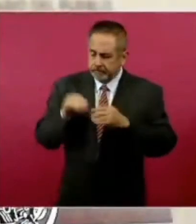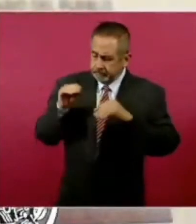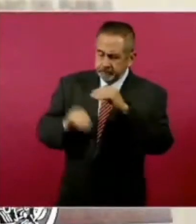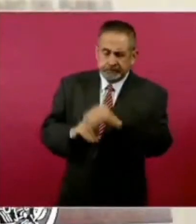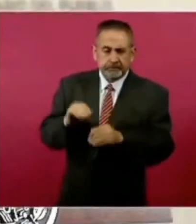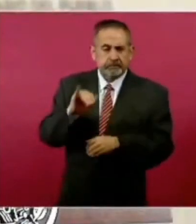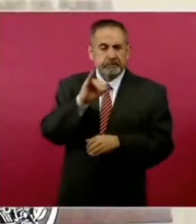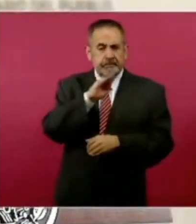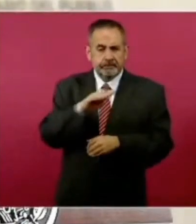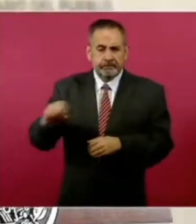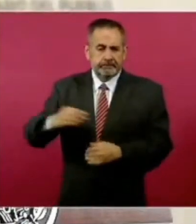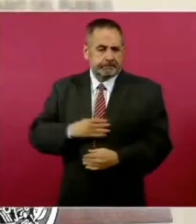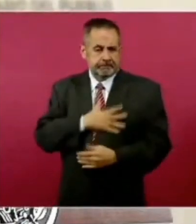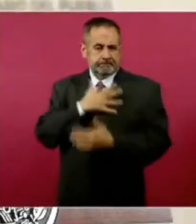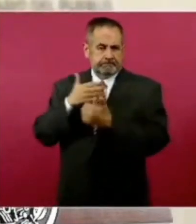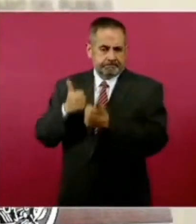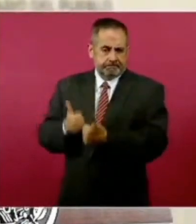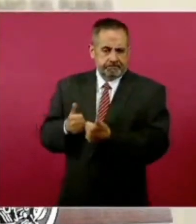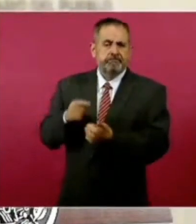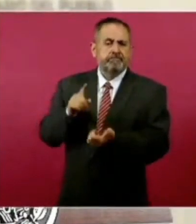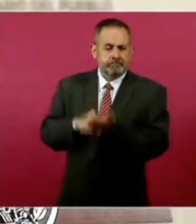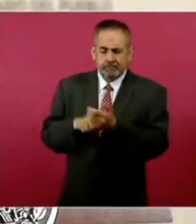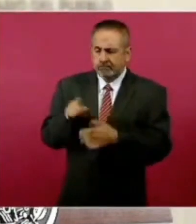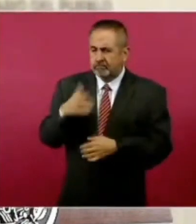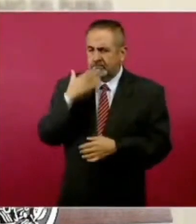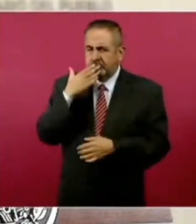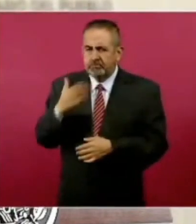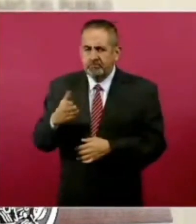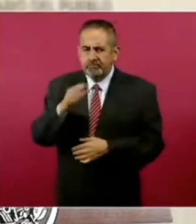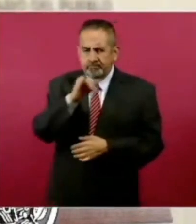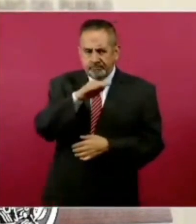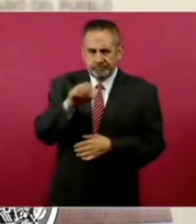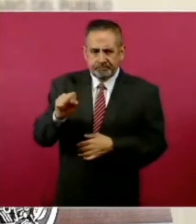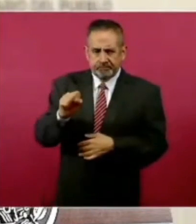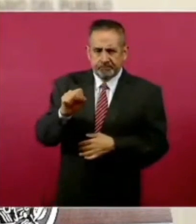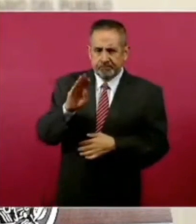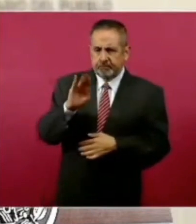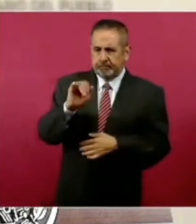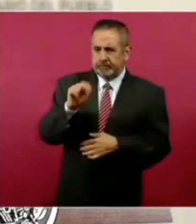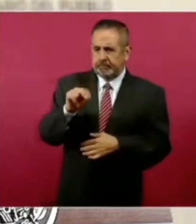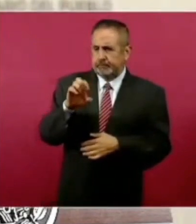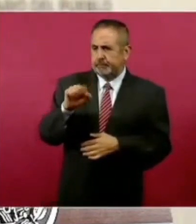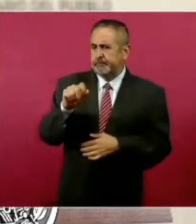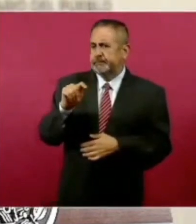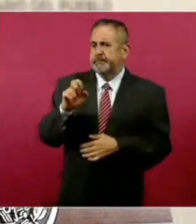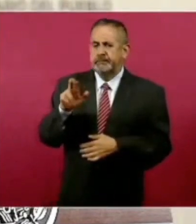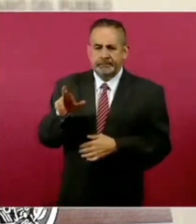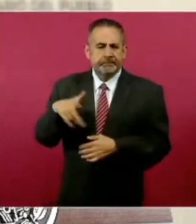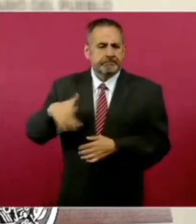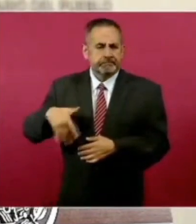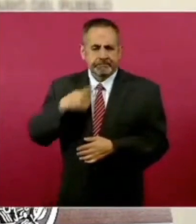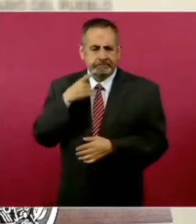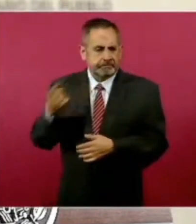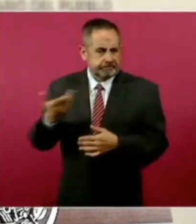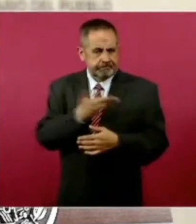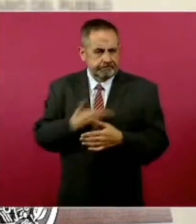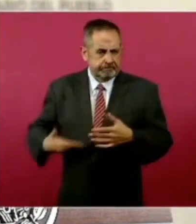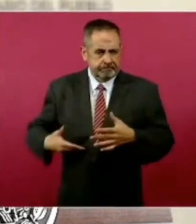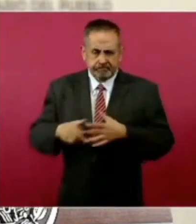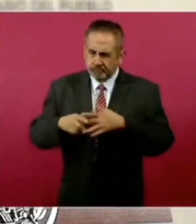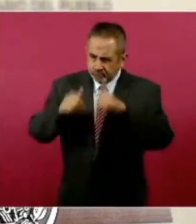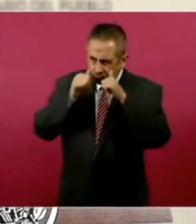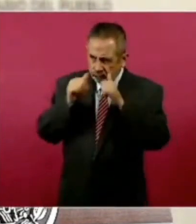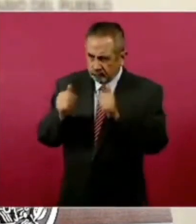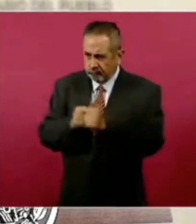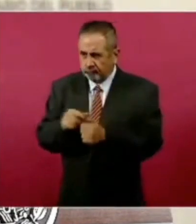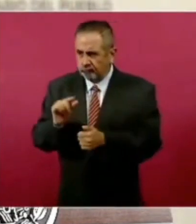INS bienestar para garantizar como ya mencionó nuevamente el señor presidente la atención de calidad